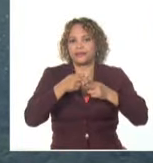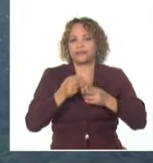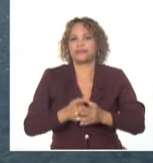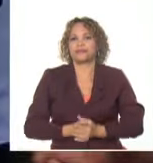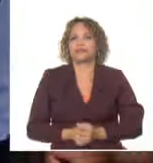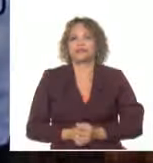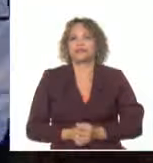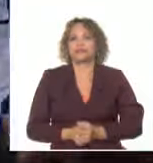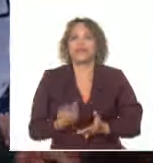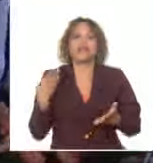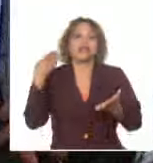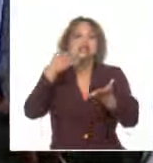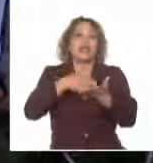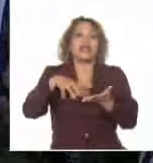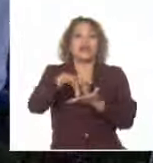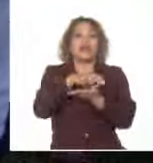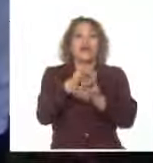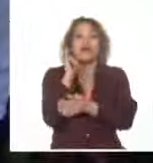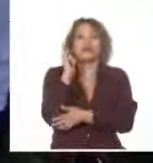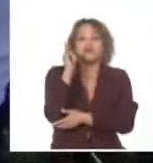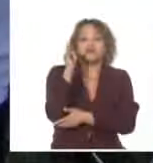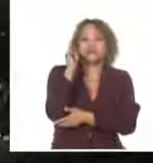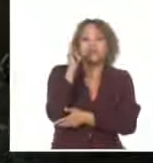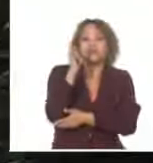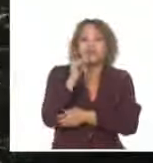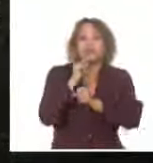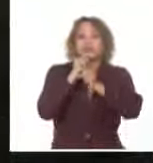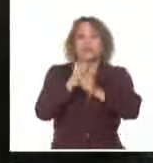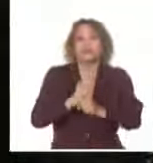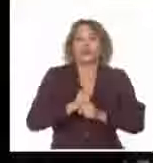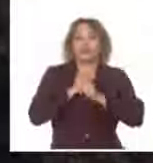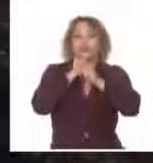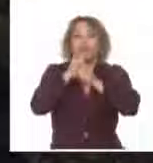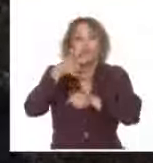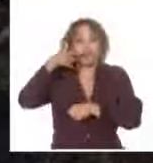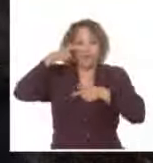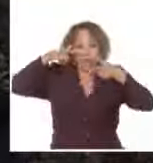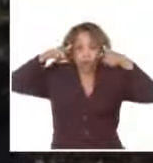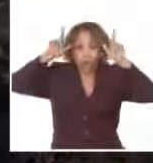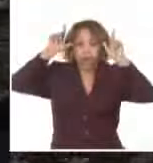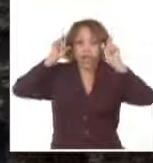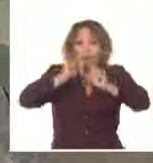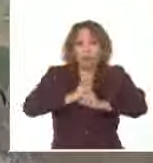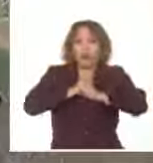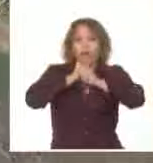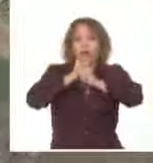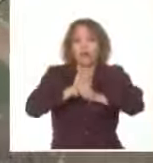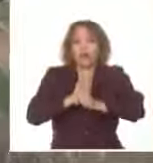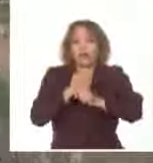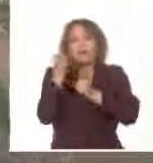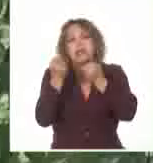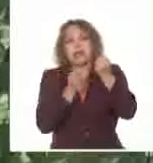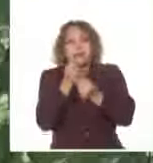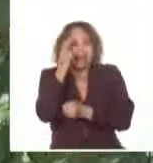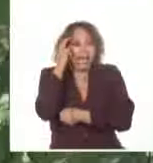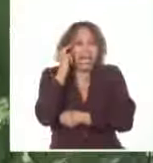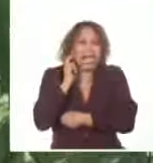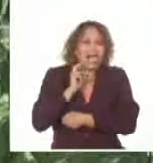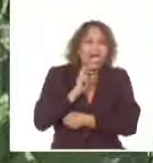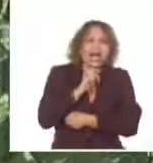Llegar a lo más intrincado de Cuba en carretas aladas por una yunta de bueyes o en viejos camiones soviéticos